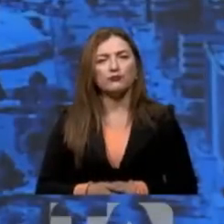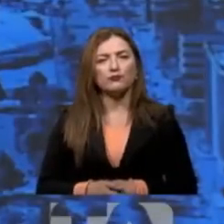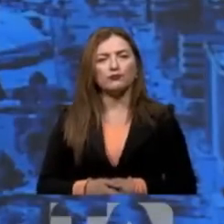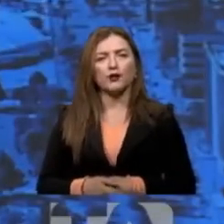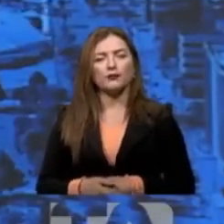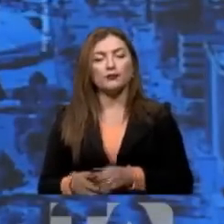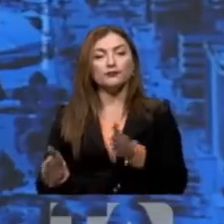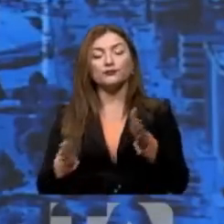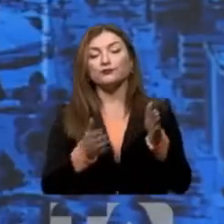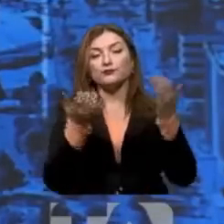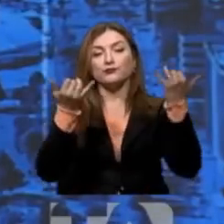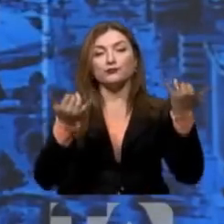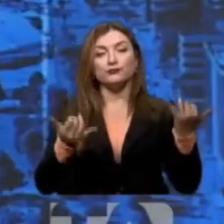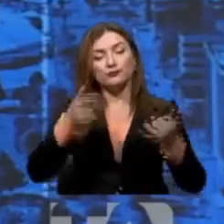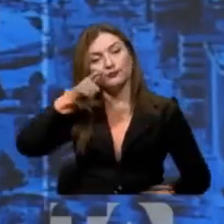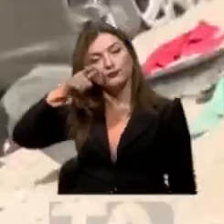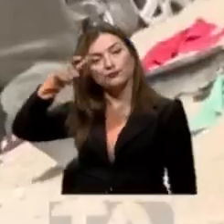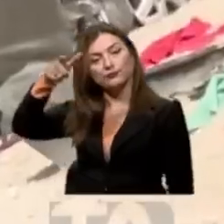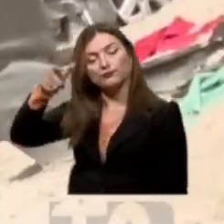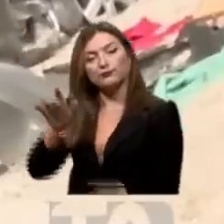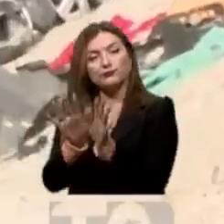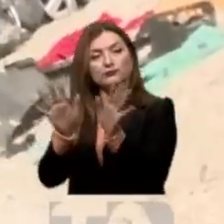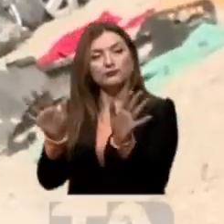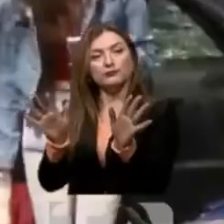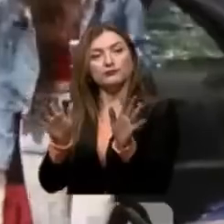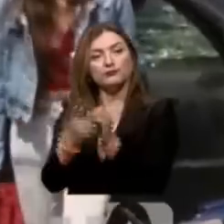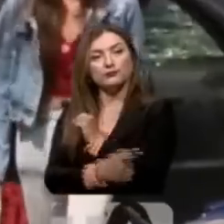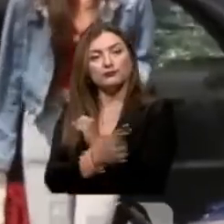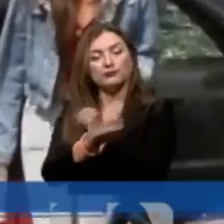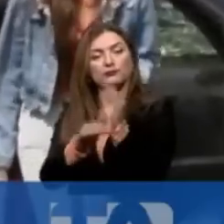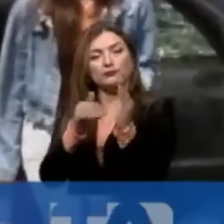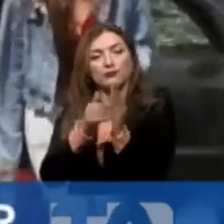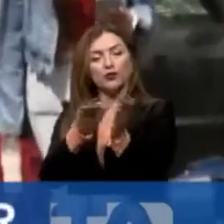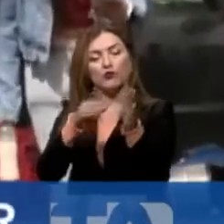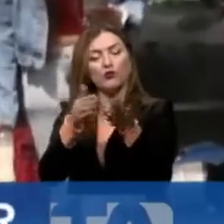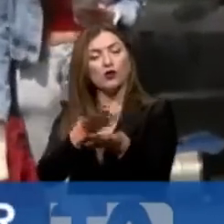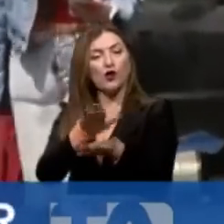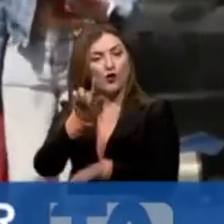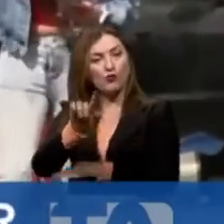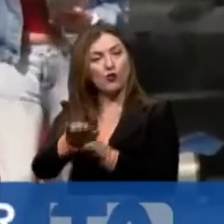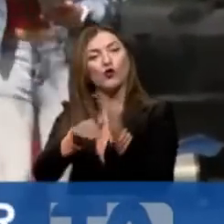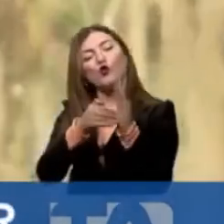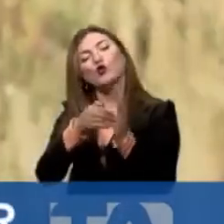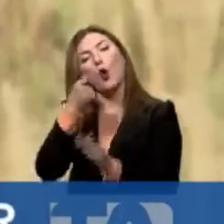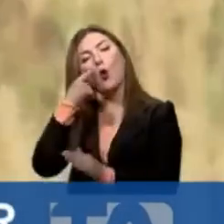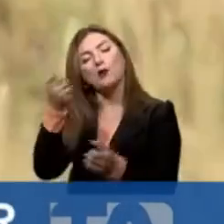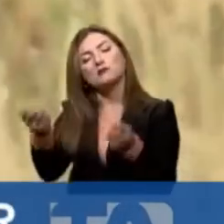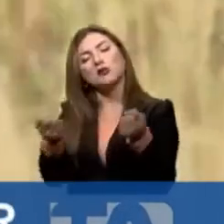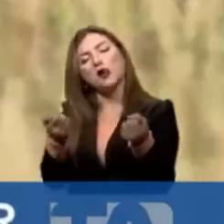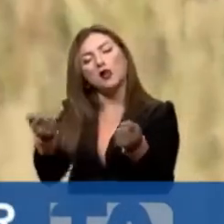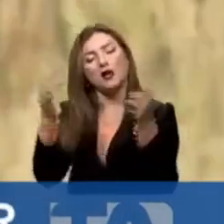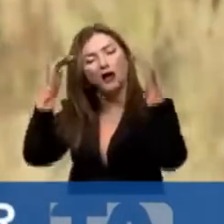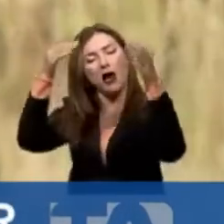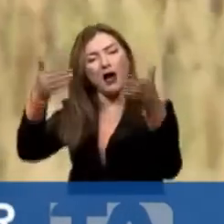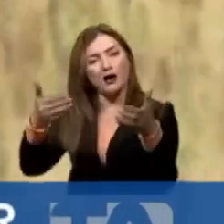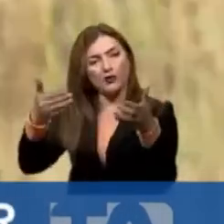Por otra parte, les contamos que la Fiscalía General del Estado formuló cargos por delito de muerte culposa en contra de Alexander S.,